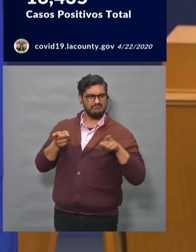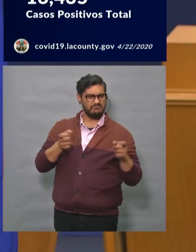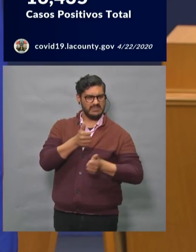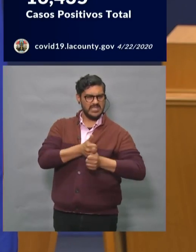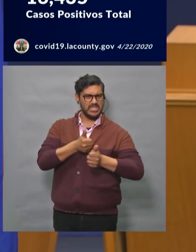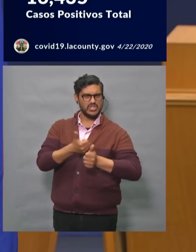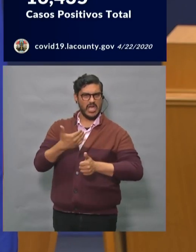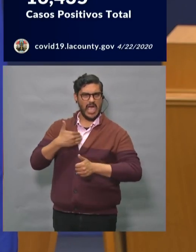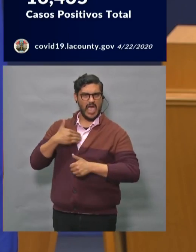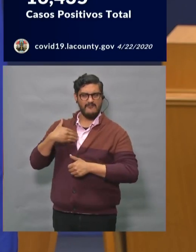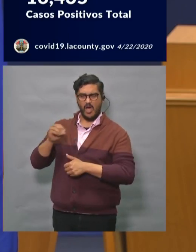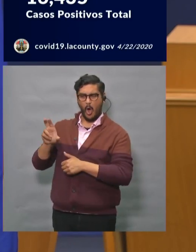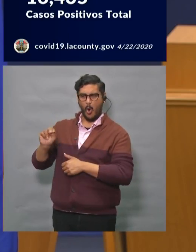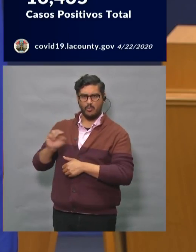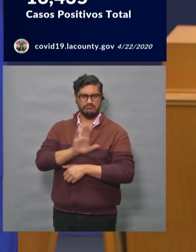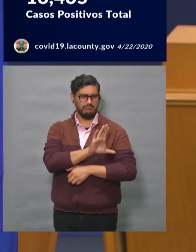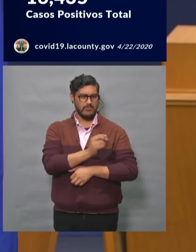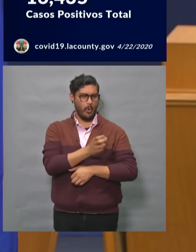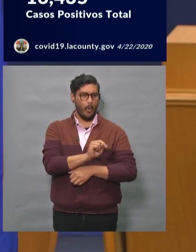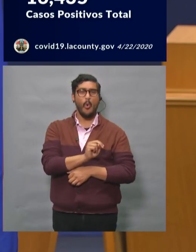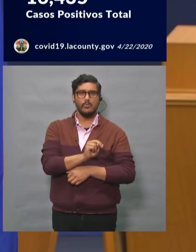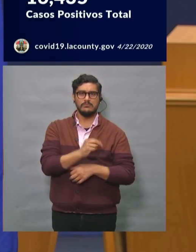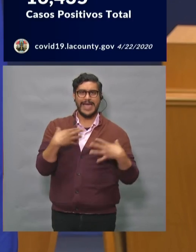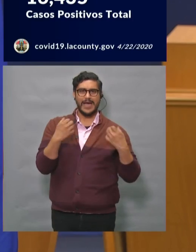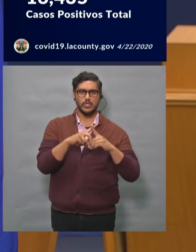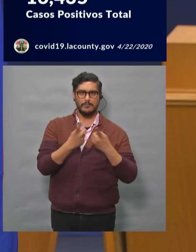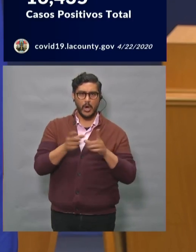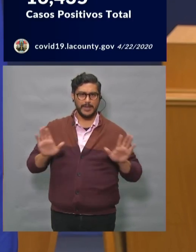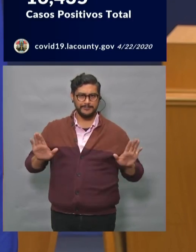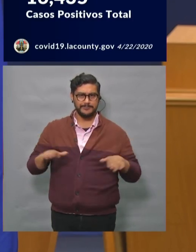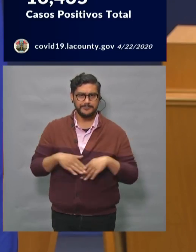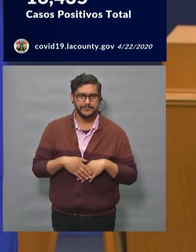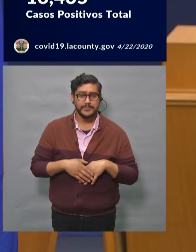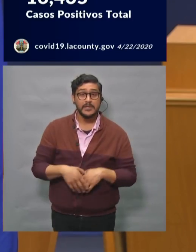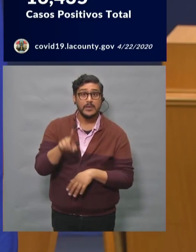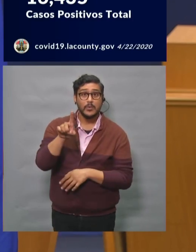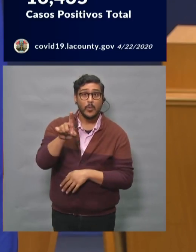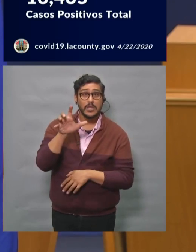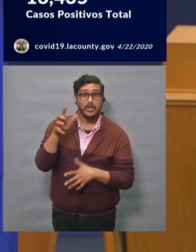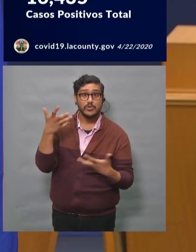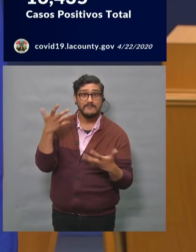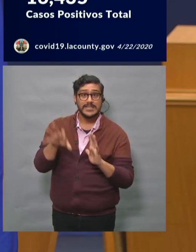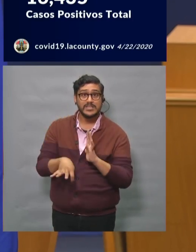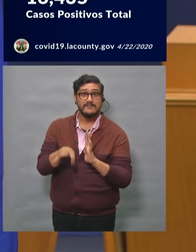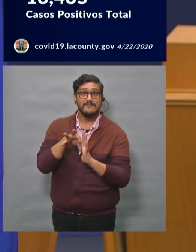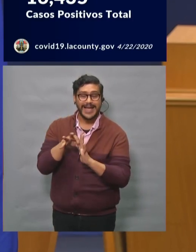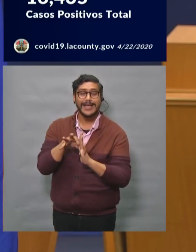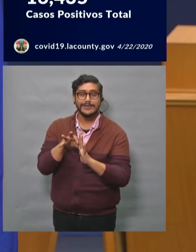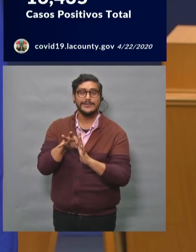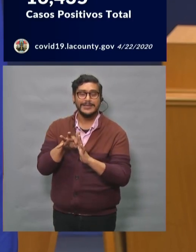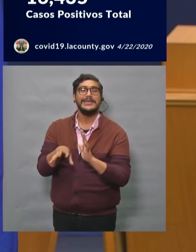salud independientes. Estamos reportando 100 casos confirmados entre personas sin